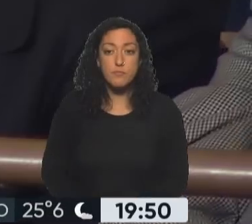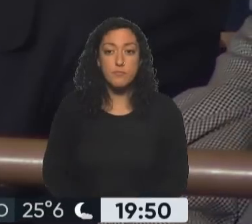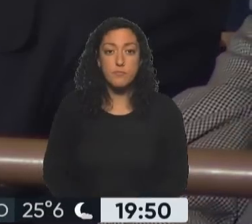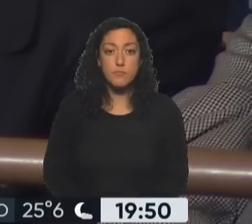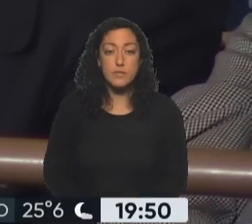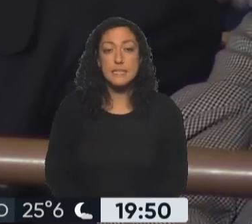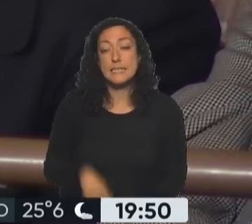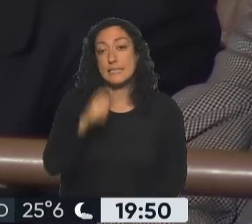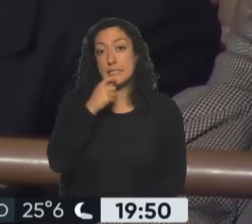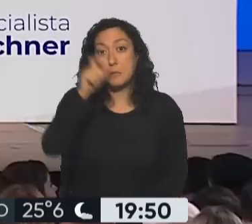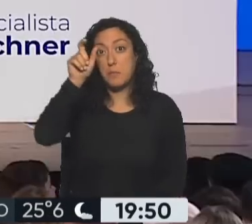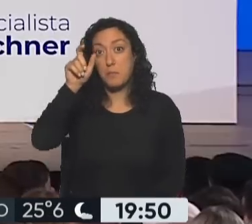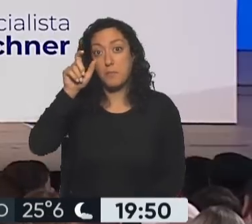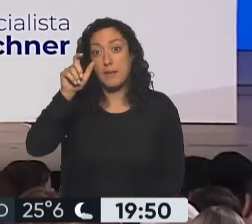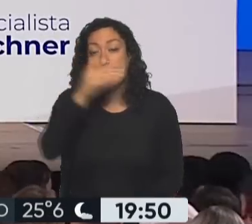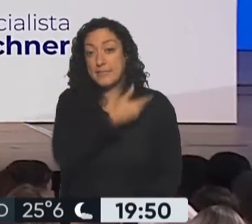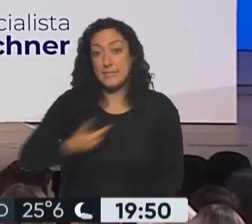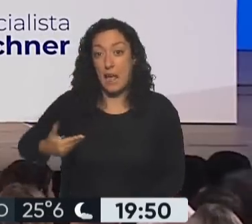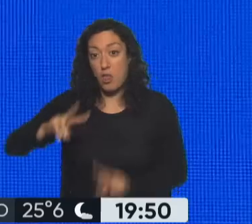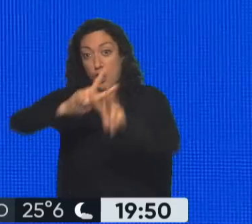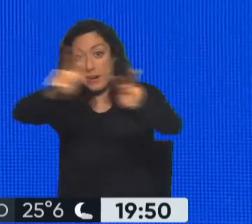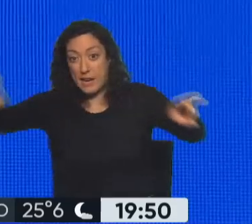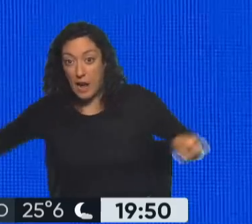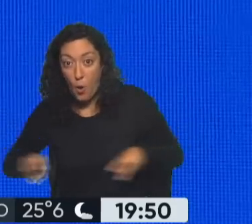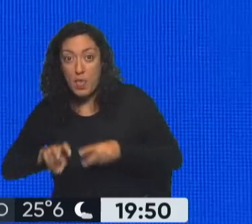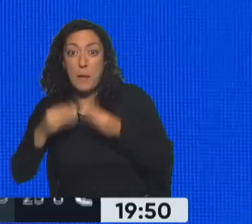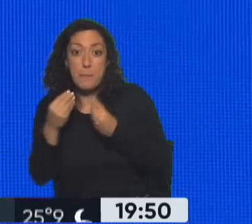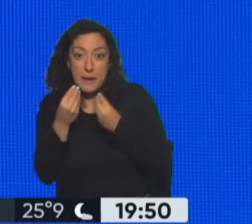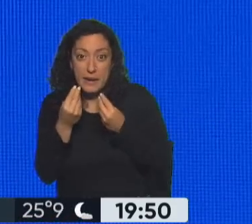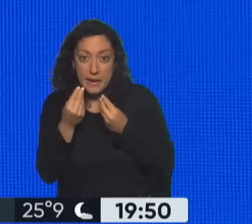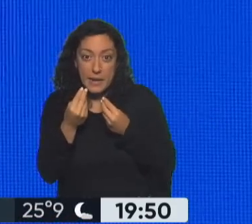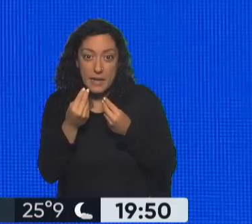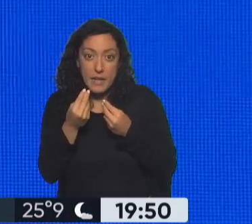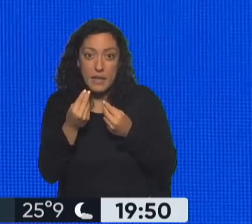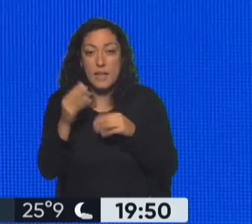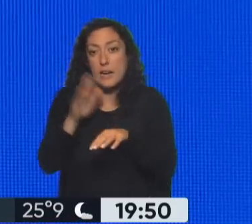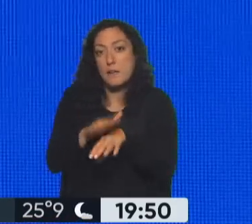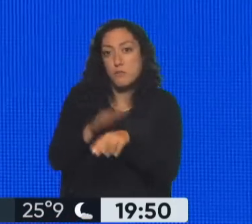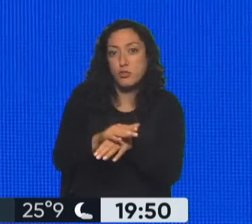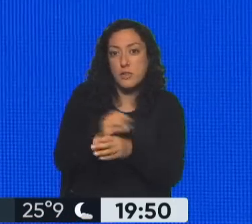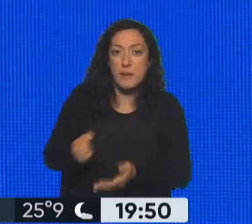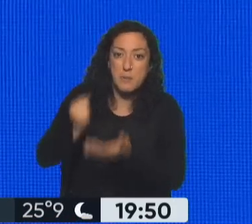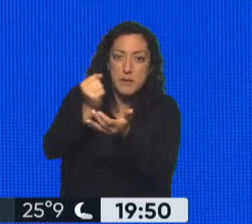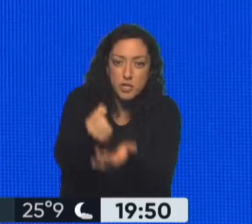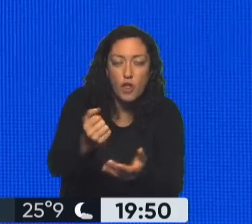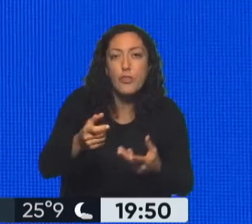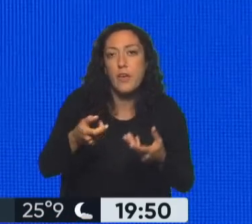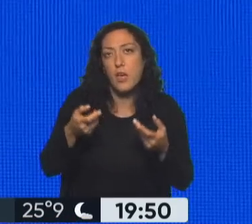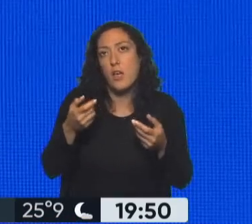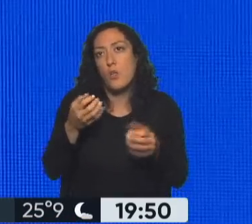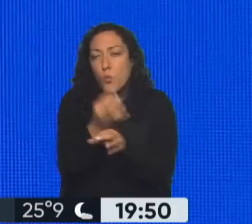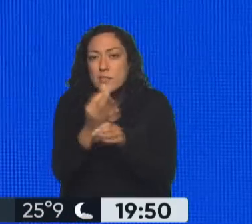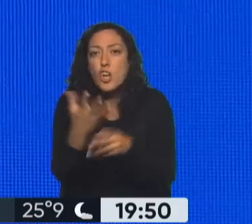si el que recauda, que es el Estado, para hacerse cargo de las inversiones de educación,